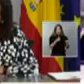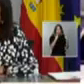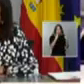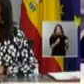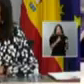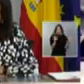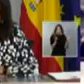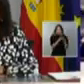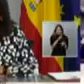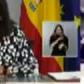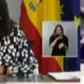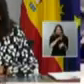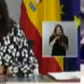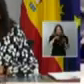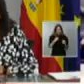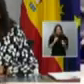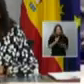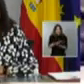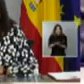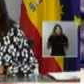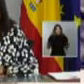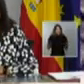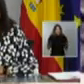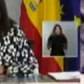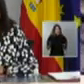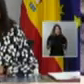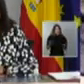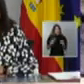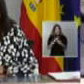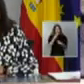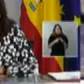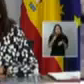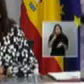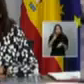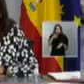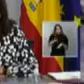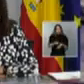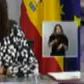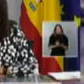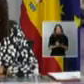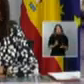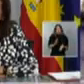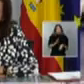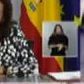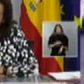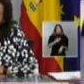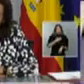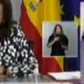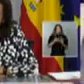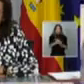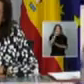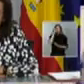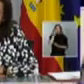Enrique García, portavoz de la OCU, buenos días. Hola, buenos días María, ¿qué tal? ¿Cómo estás? Estamos en un contexto internacional